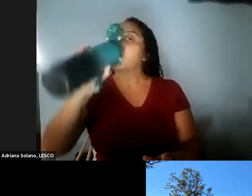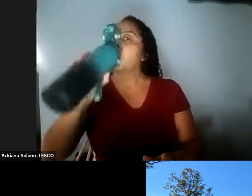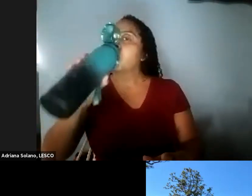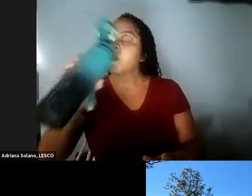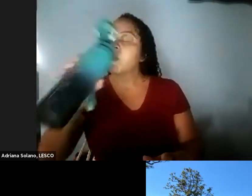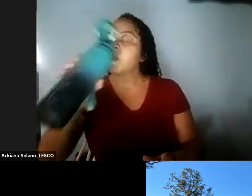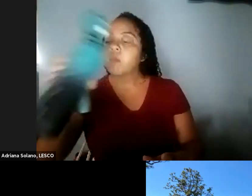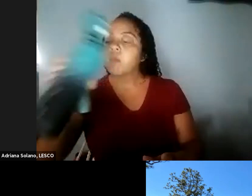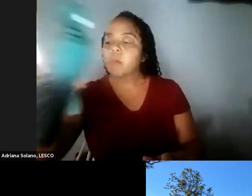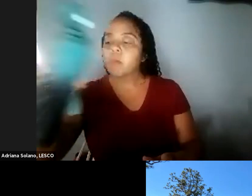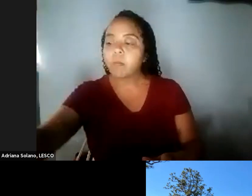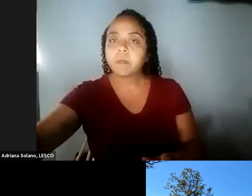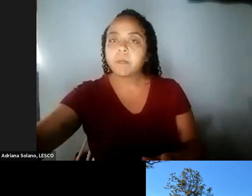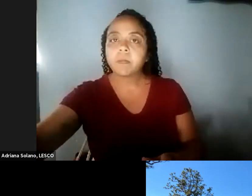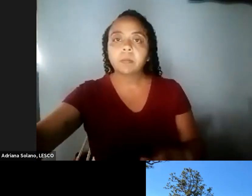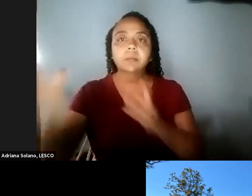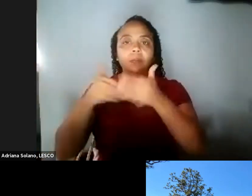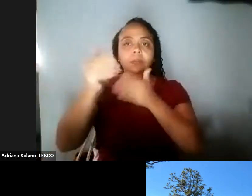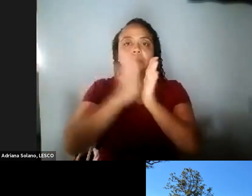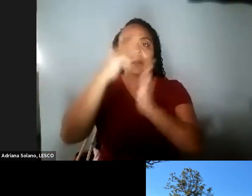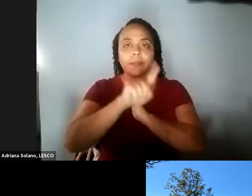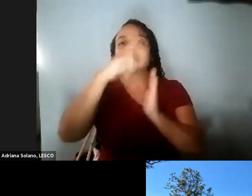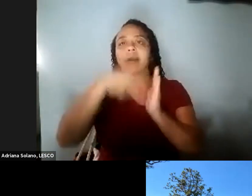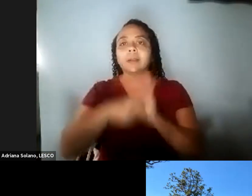porque será sin duda un gusto